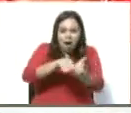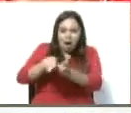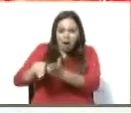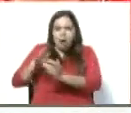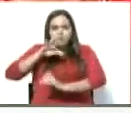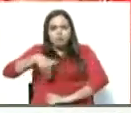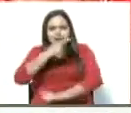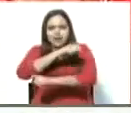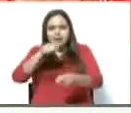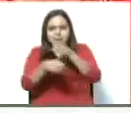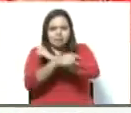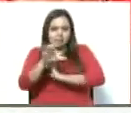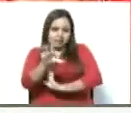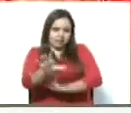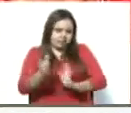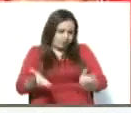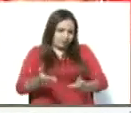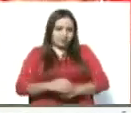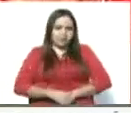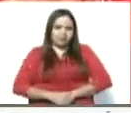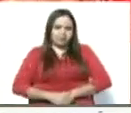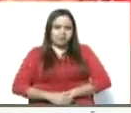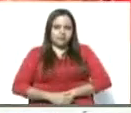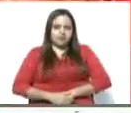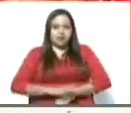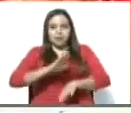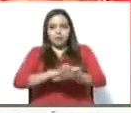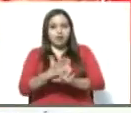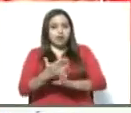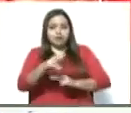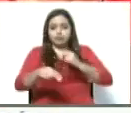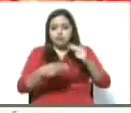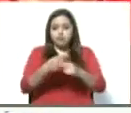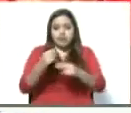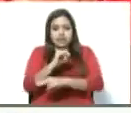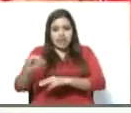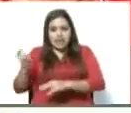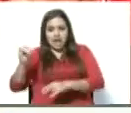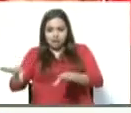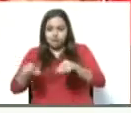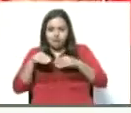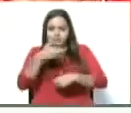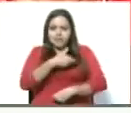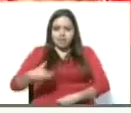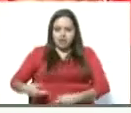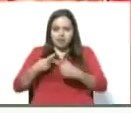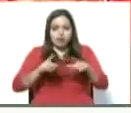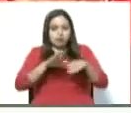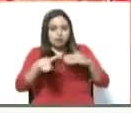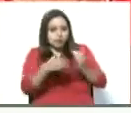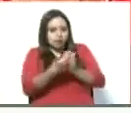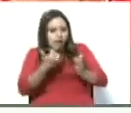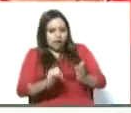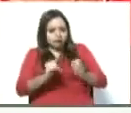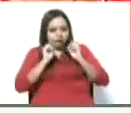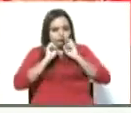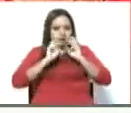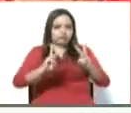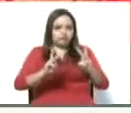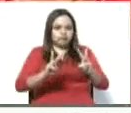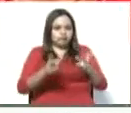cambiar el país. Porque el temor, nunca la izquierda ha subido a la presidencia, pero todo el mundo está aterrorizado de